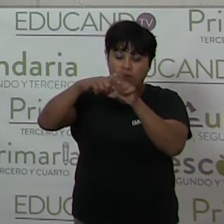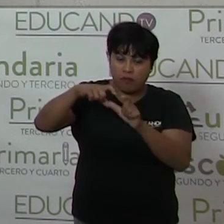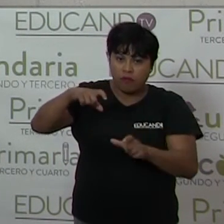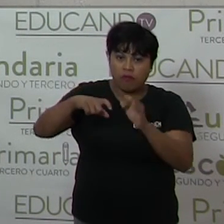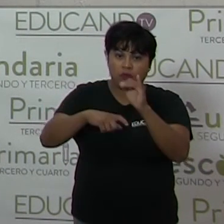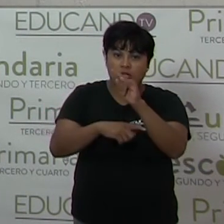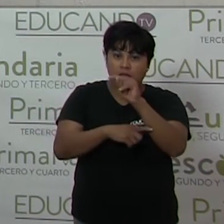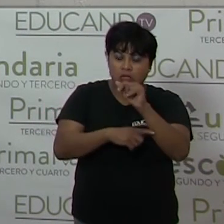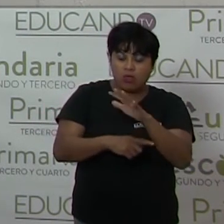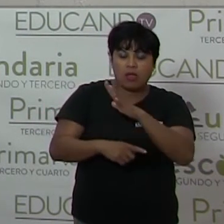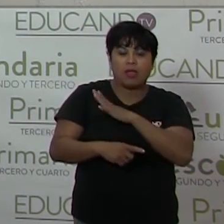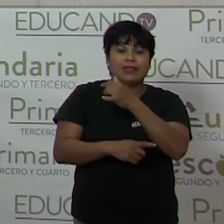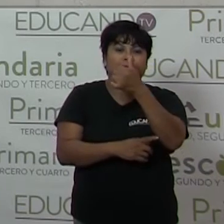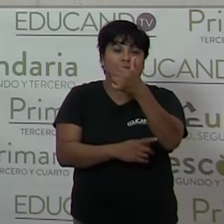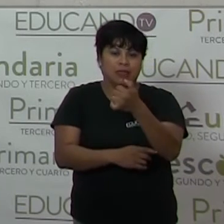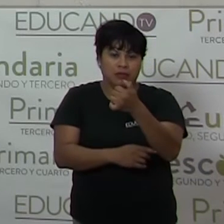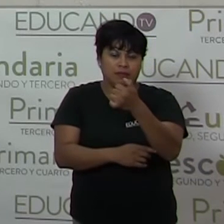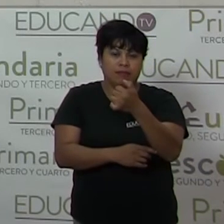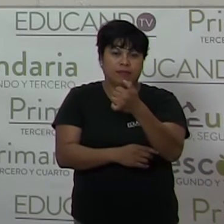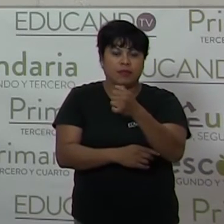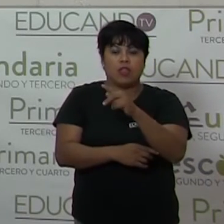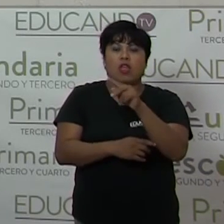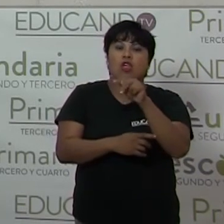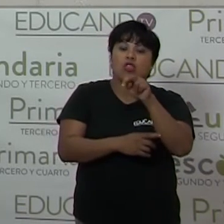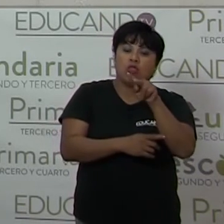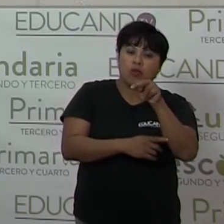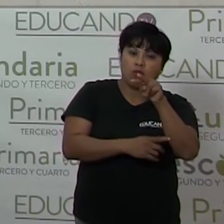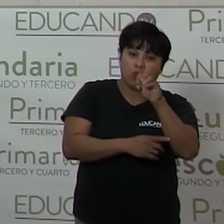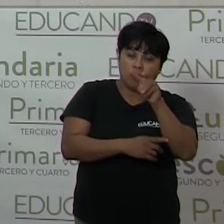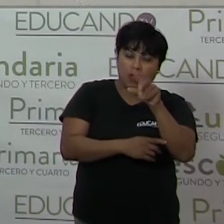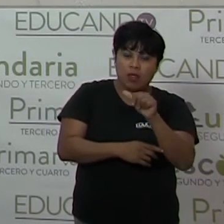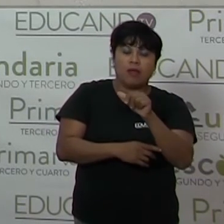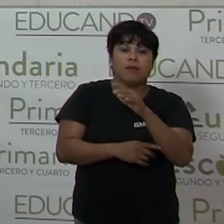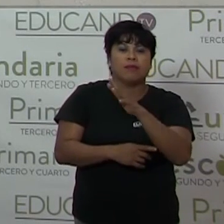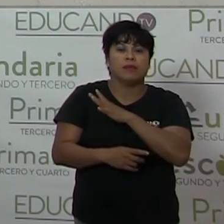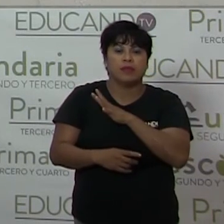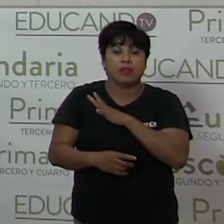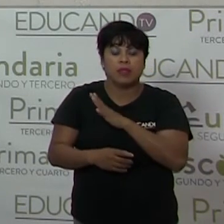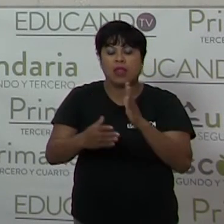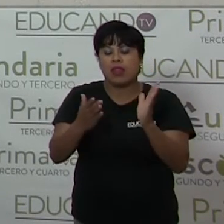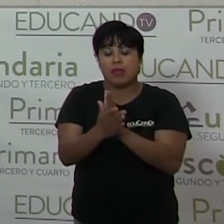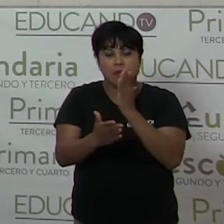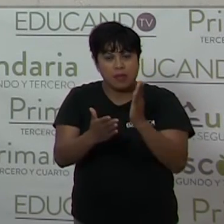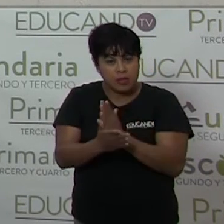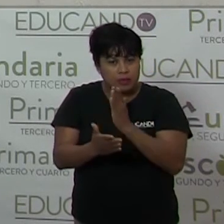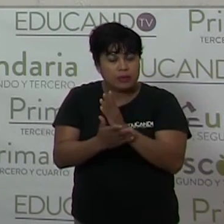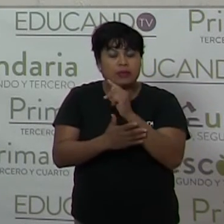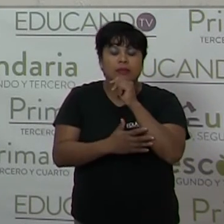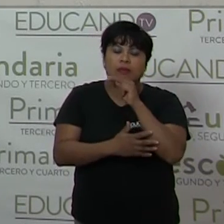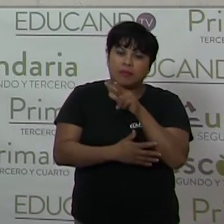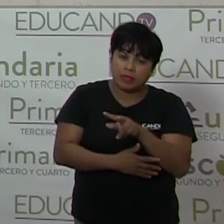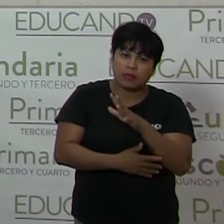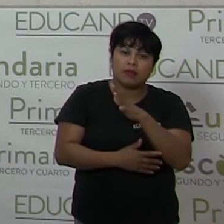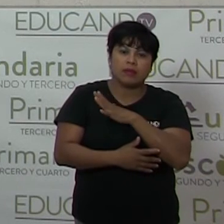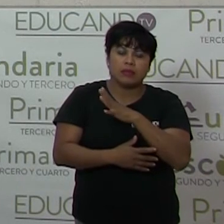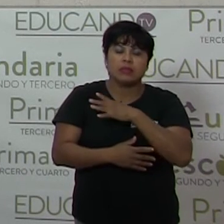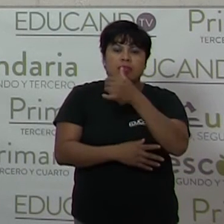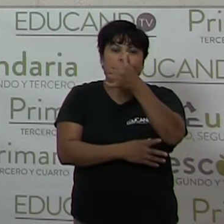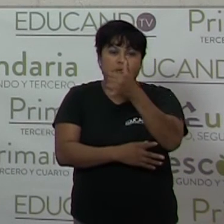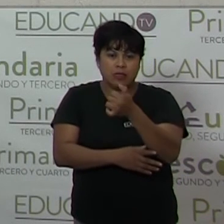tenemos seis novelas tienen revistas también tenemos